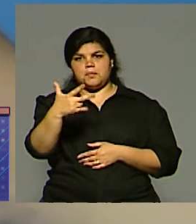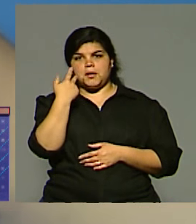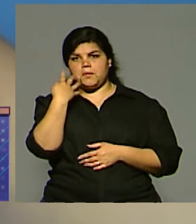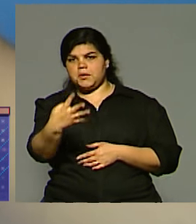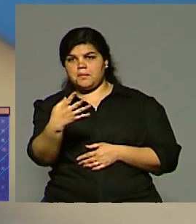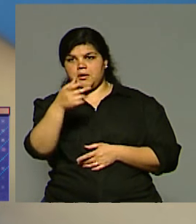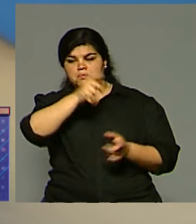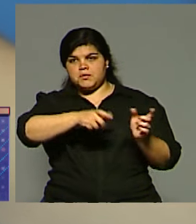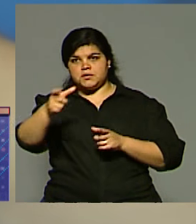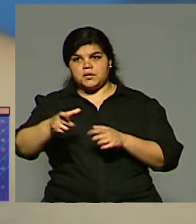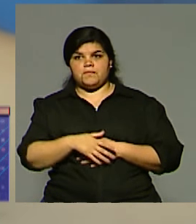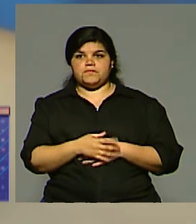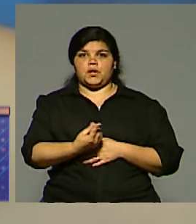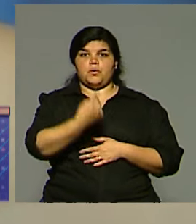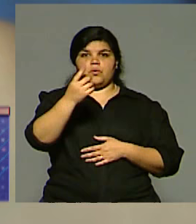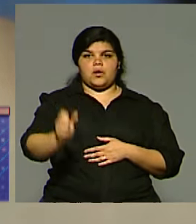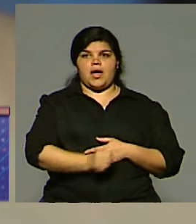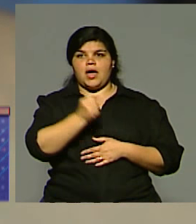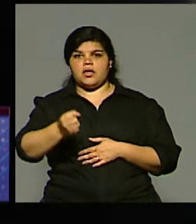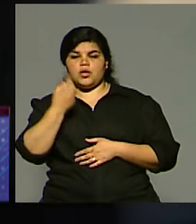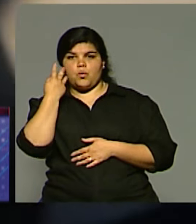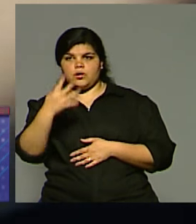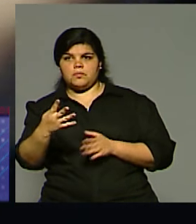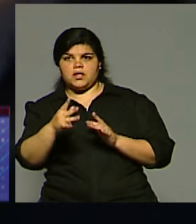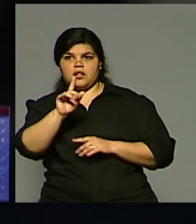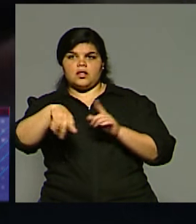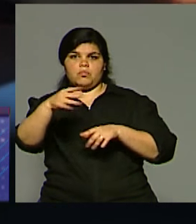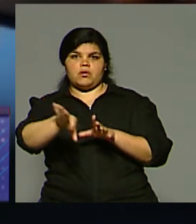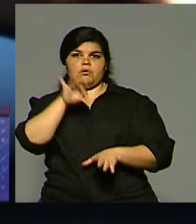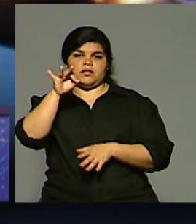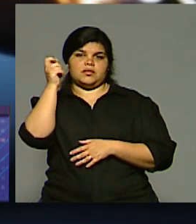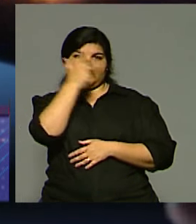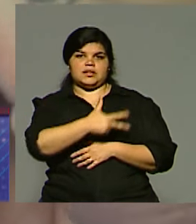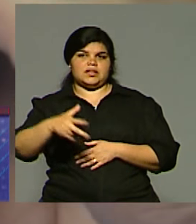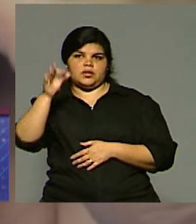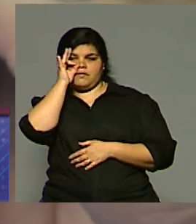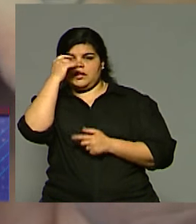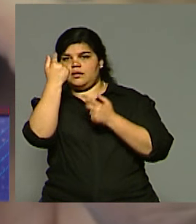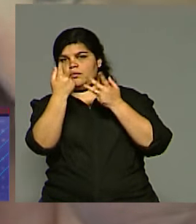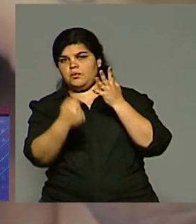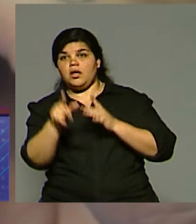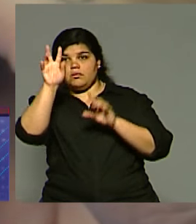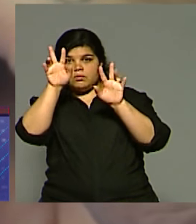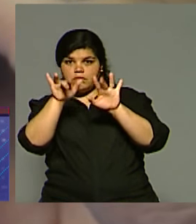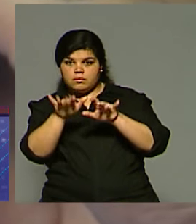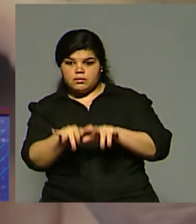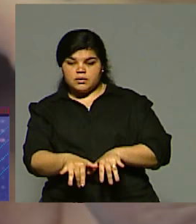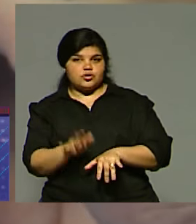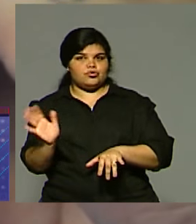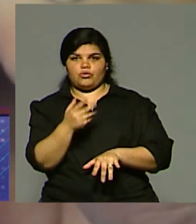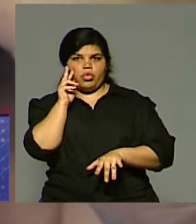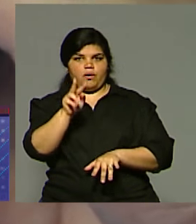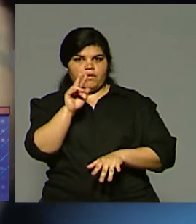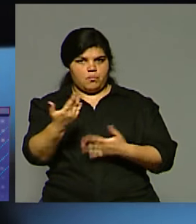personas. Listo, bueno, pongo del 1 al 4.000. Hago un sorteo random, me da el número 320 y pico. Voy a la lista, que eso se va a estar viendo todo, todo